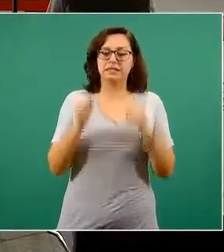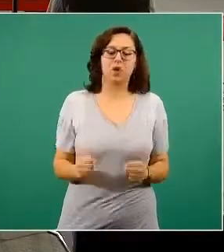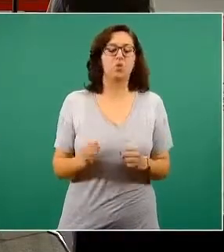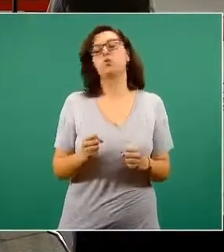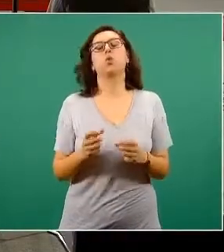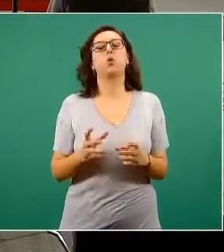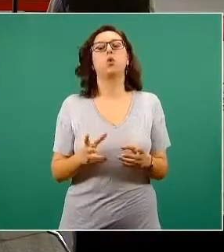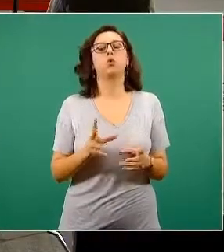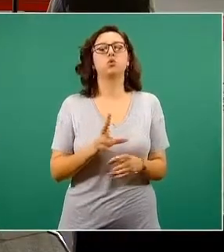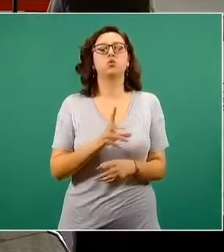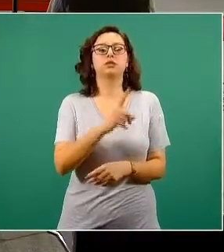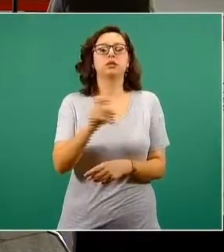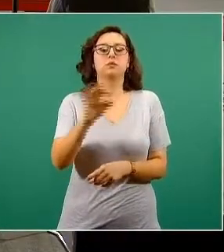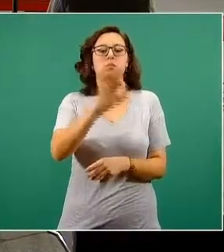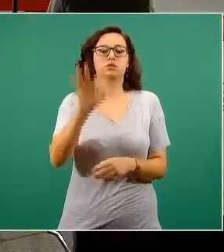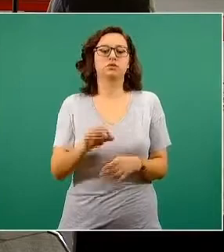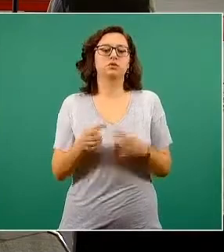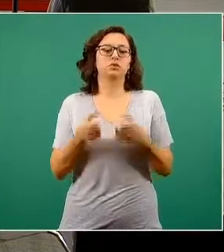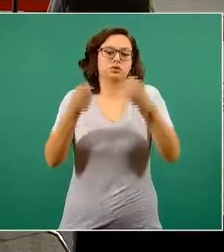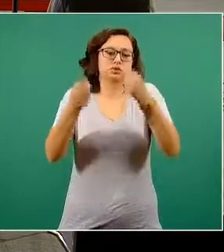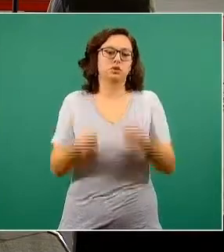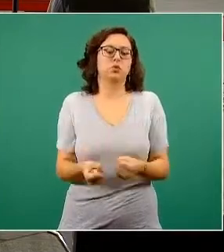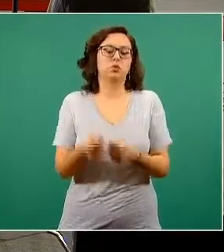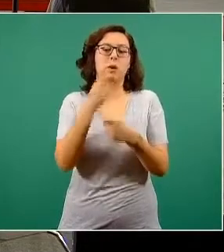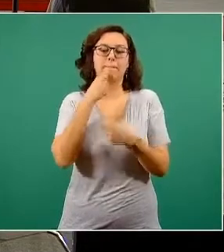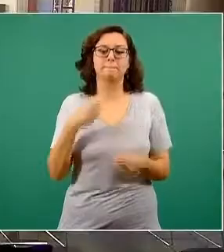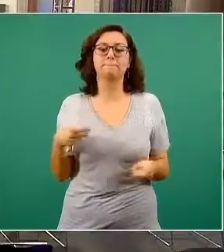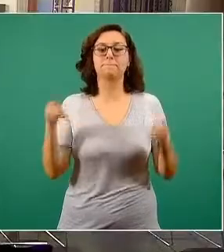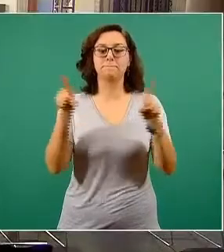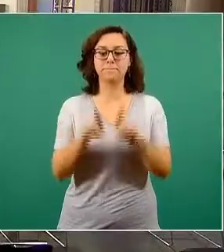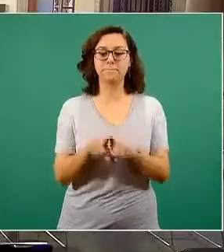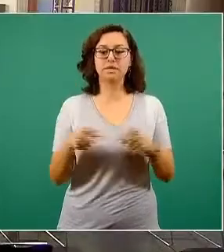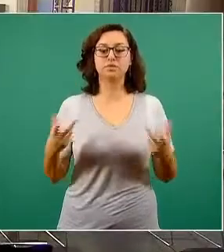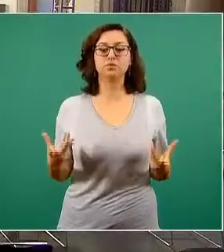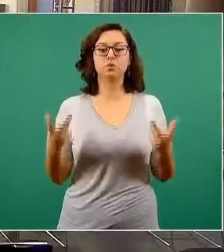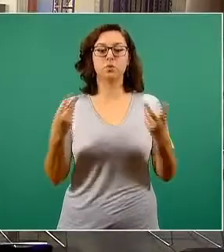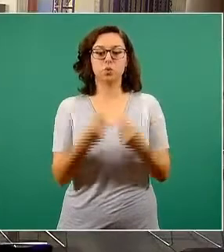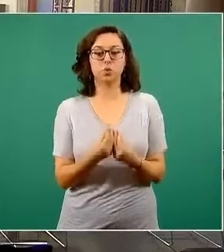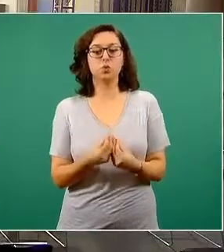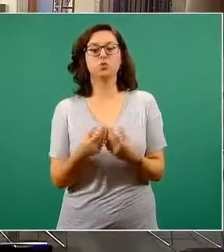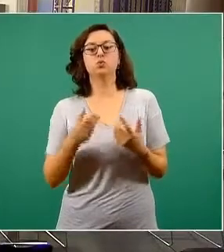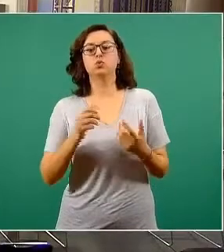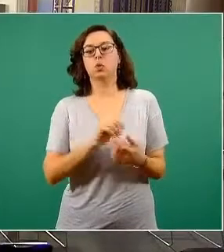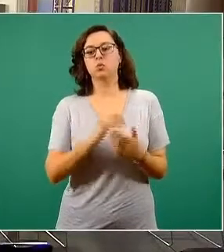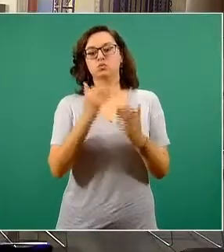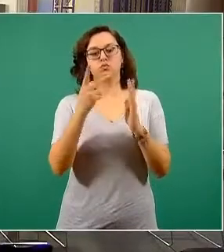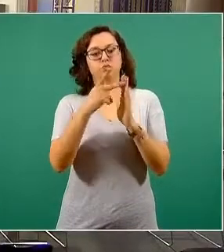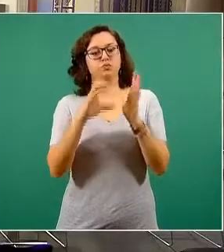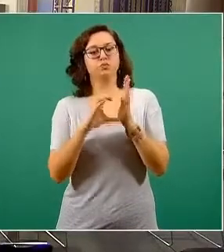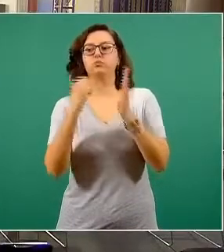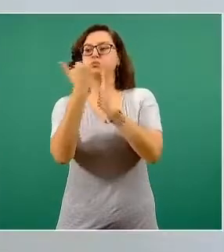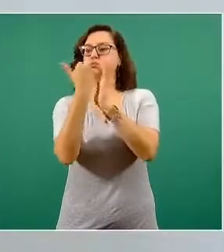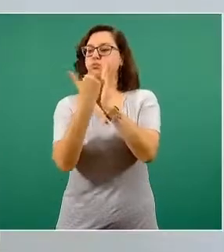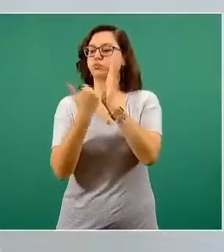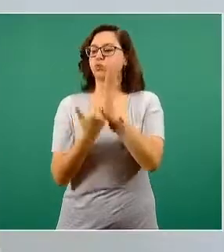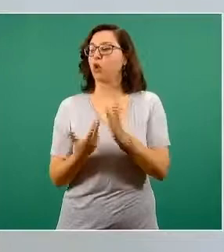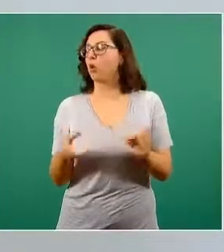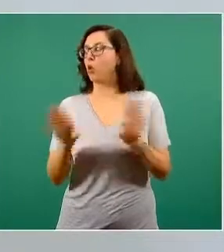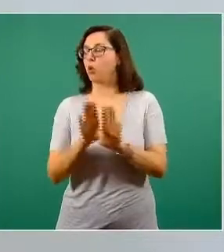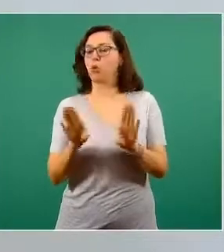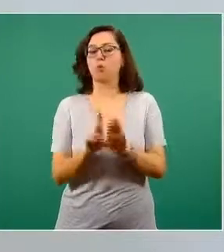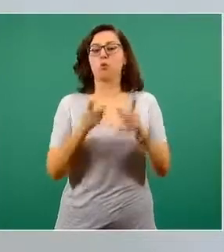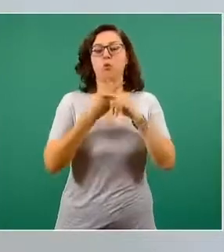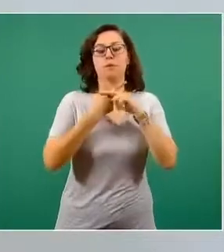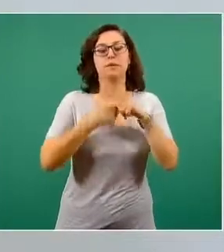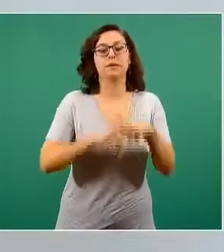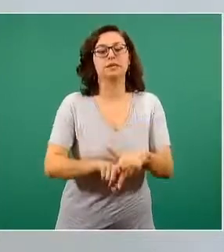sean totalmente seguras, y se acompaña también transversalmente de ciertos protocolos de cómo implementar. Si hay